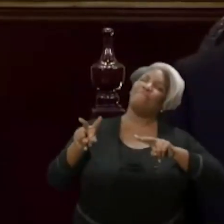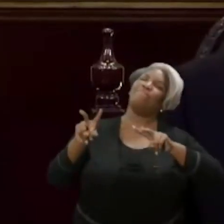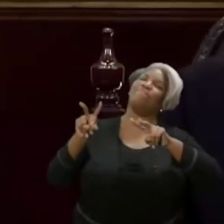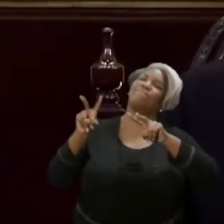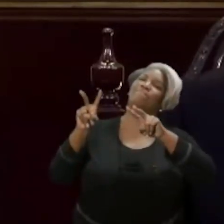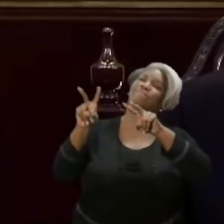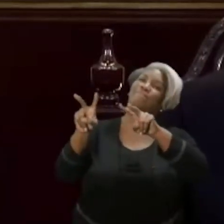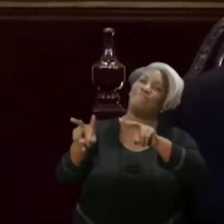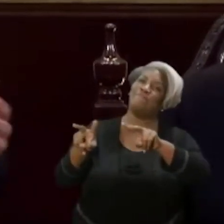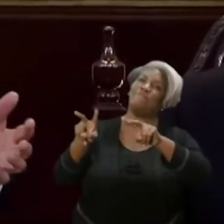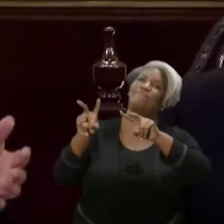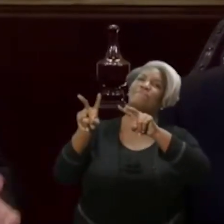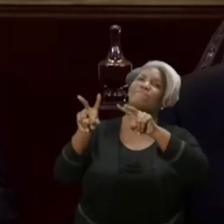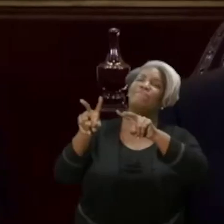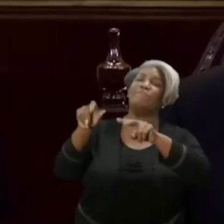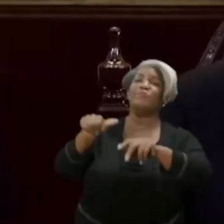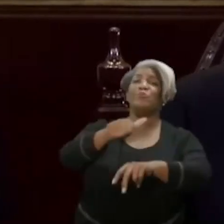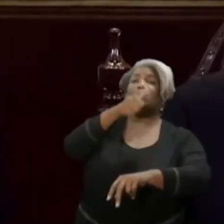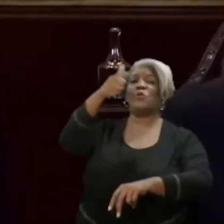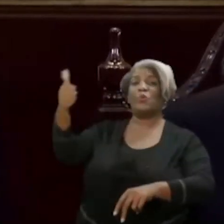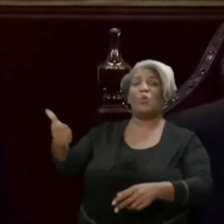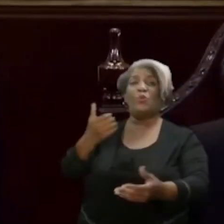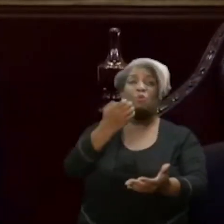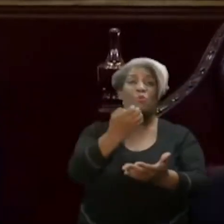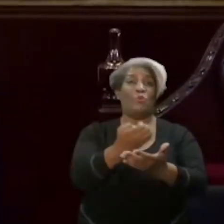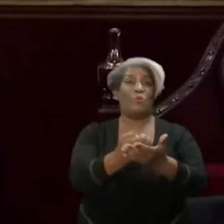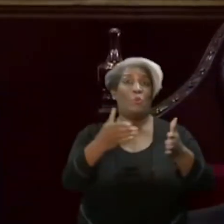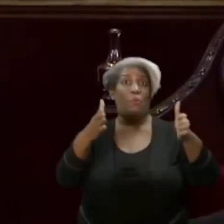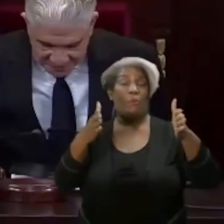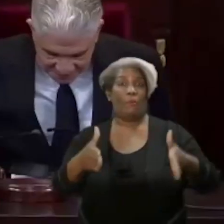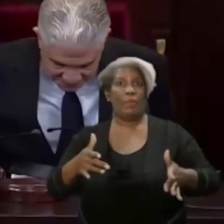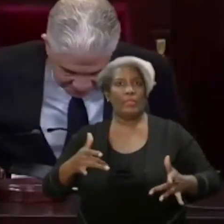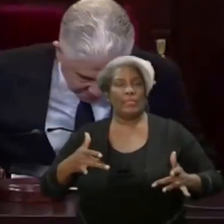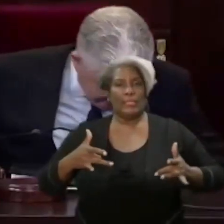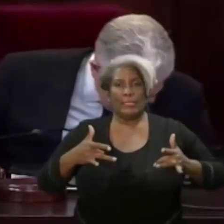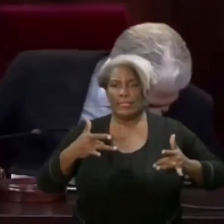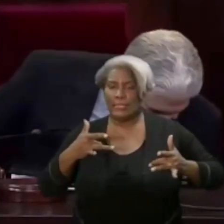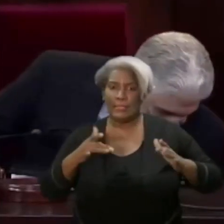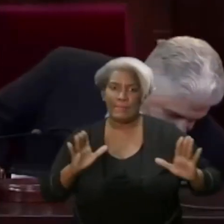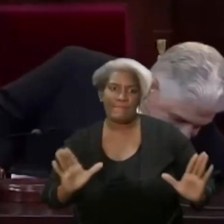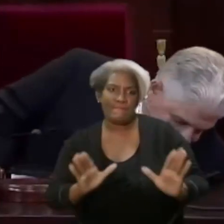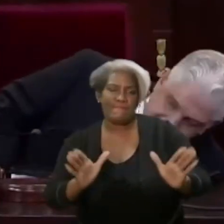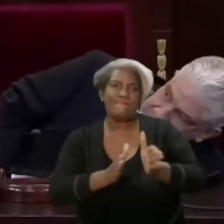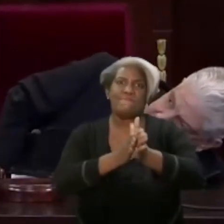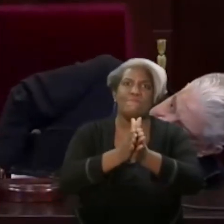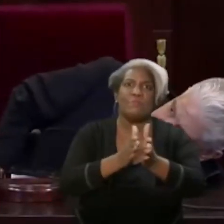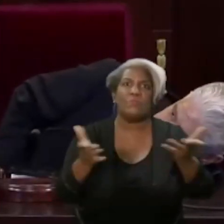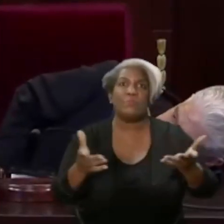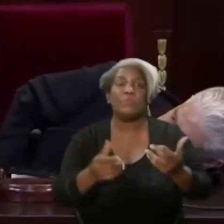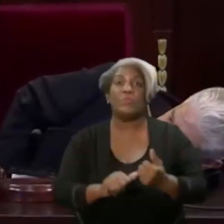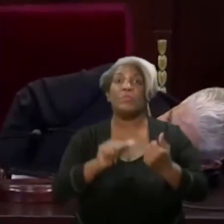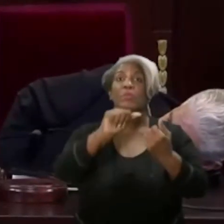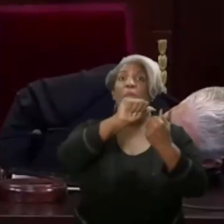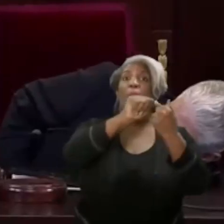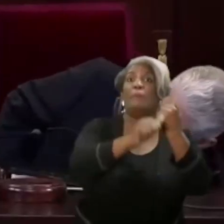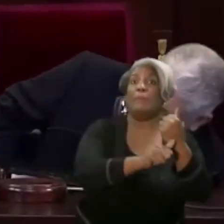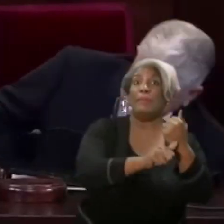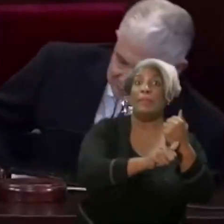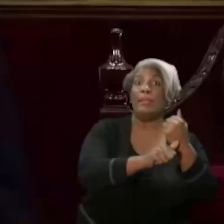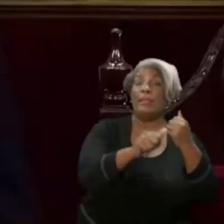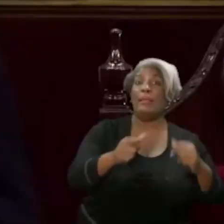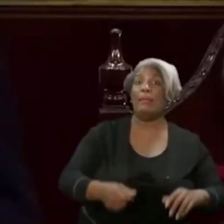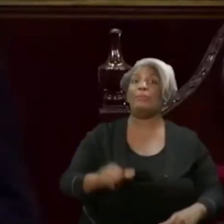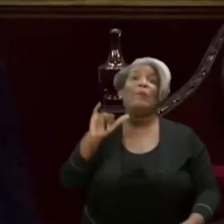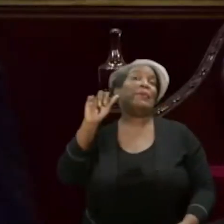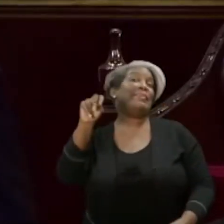ojalá otros economistas más se animaran a calcular también el plátano index,